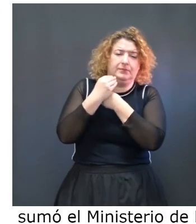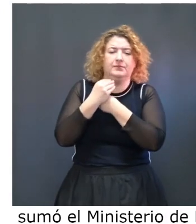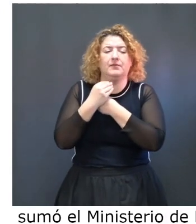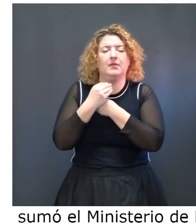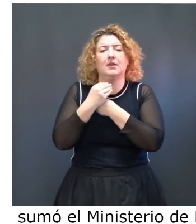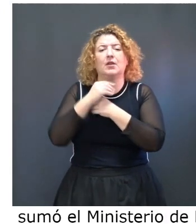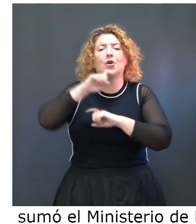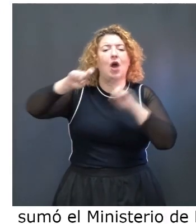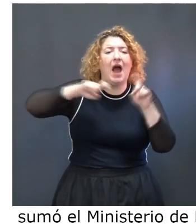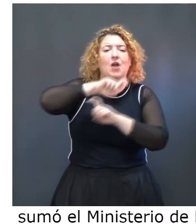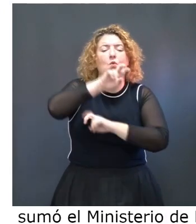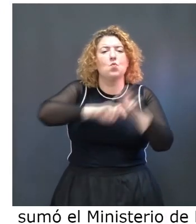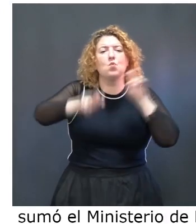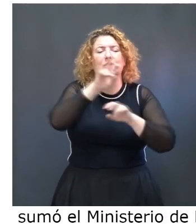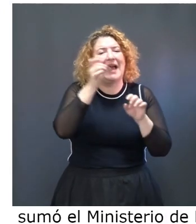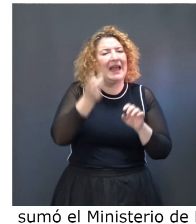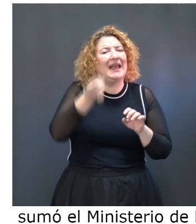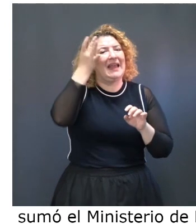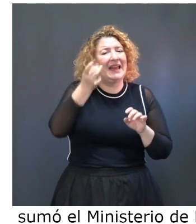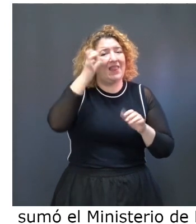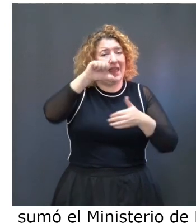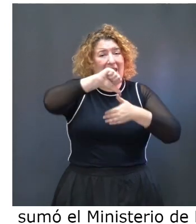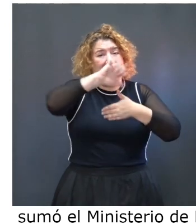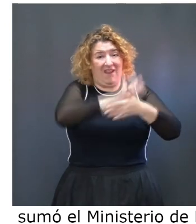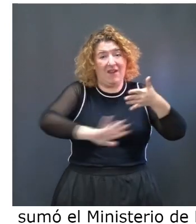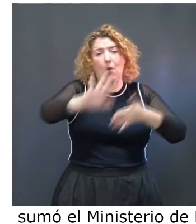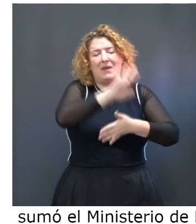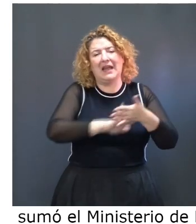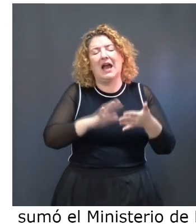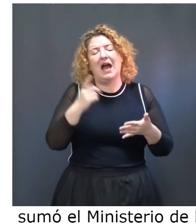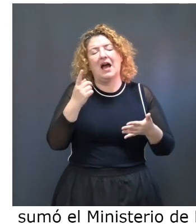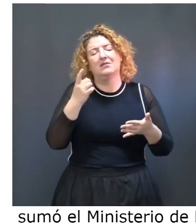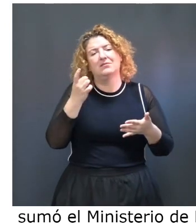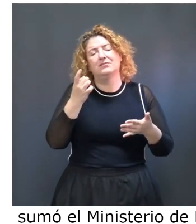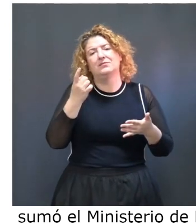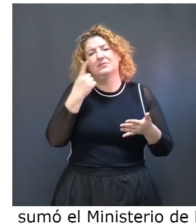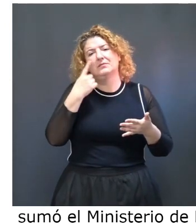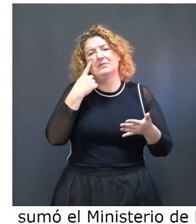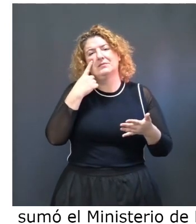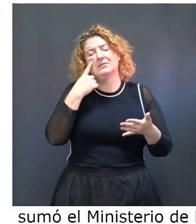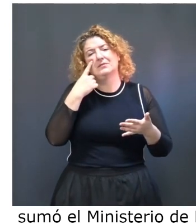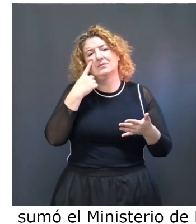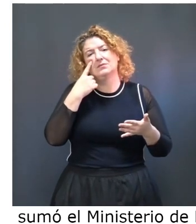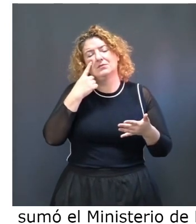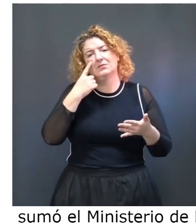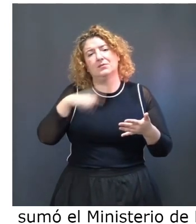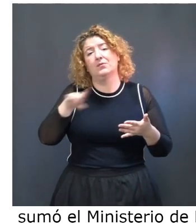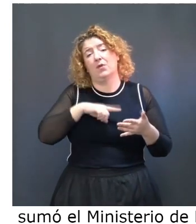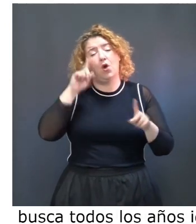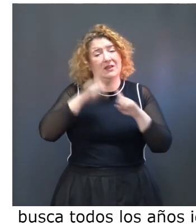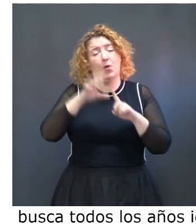los años identificar iniciativas en toda Iberoamérica que trabajen por los